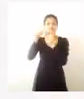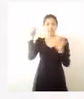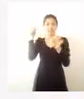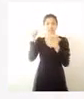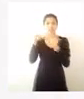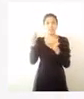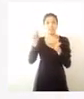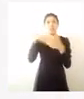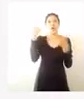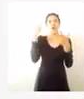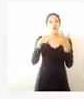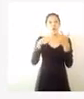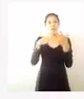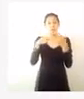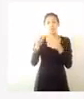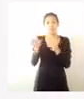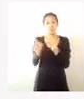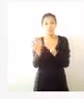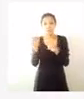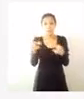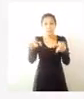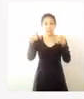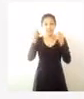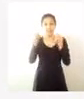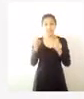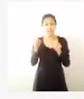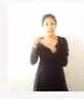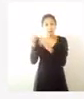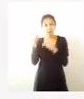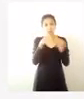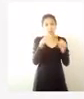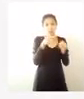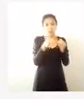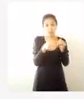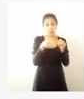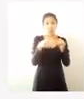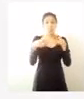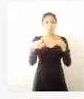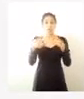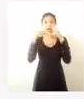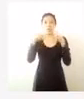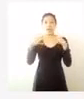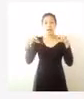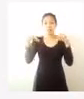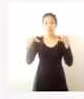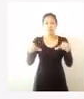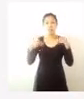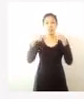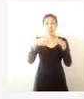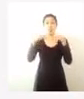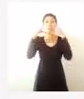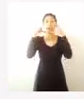de la cabeza. Paso 4. Tira suavemente el elástico para que los nudos estén metidos dentro del dobladillo. Junta los lados del